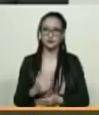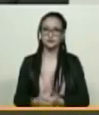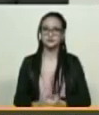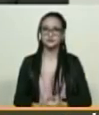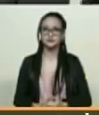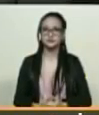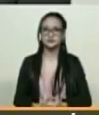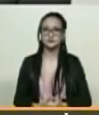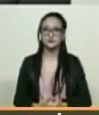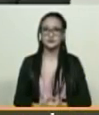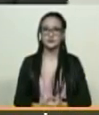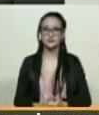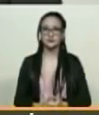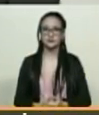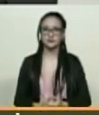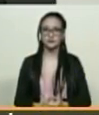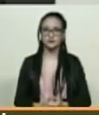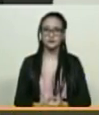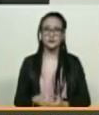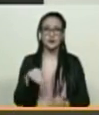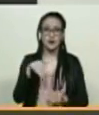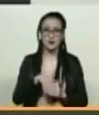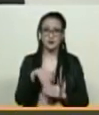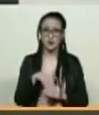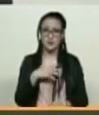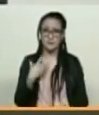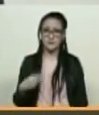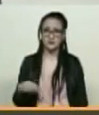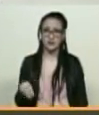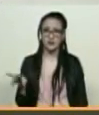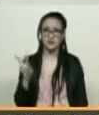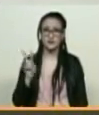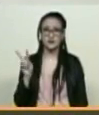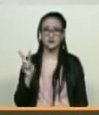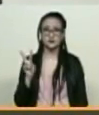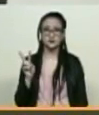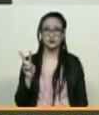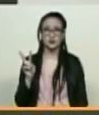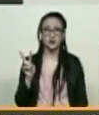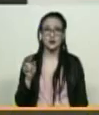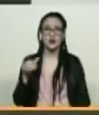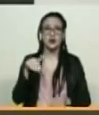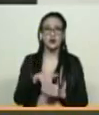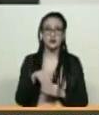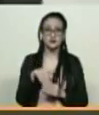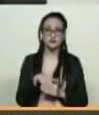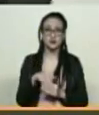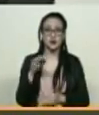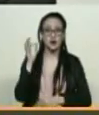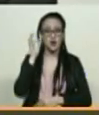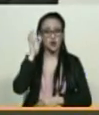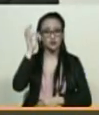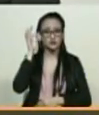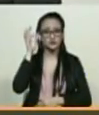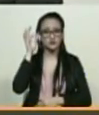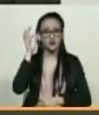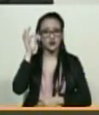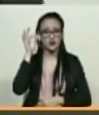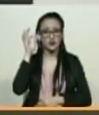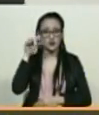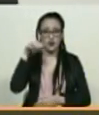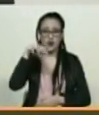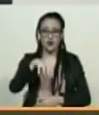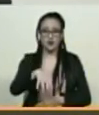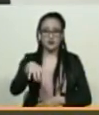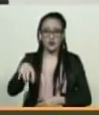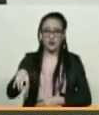repito, serían elecciones de presidente de la República, elecciones para consejos legislativos estadales